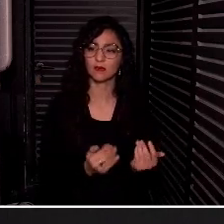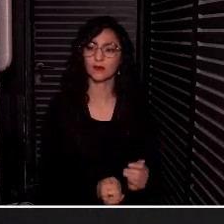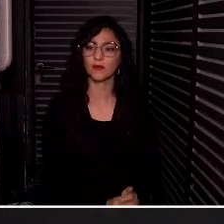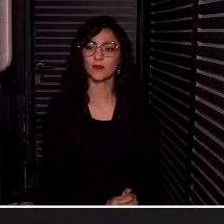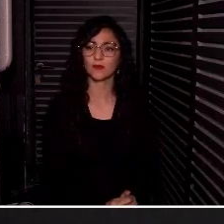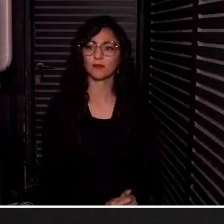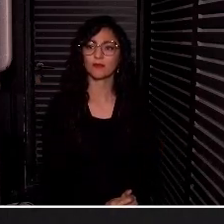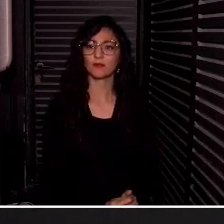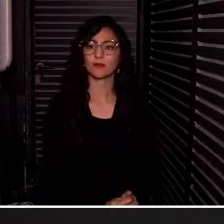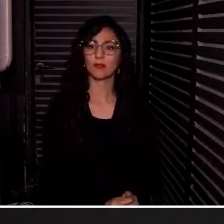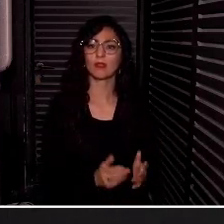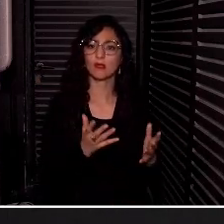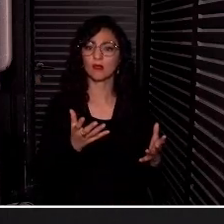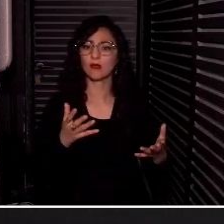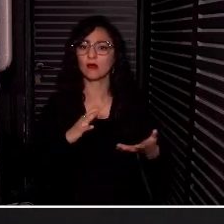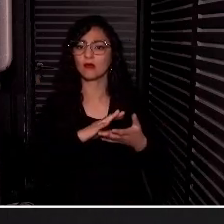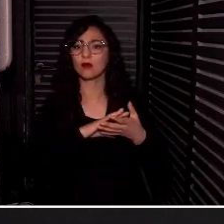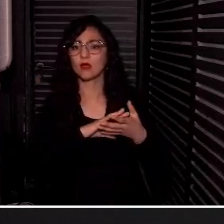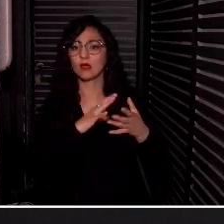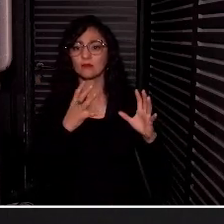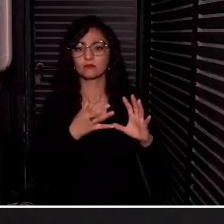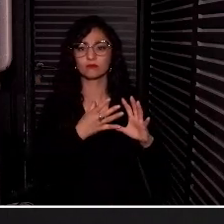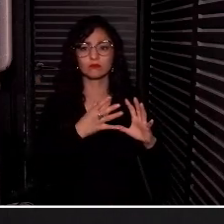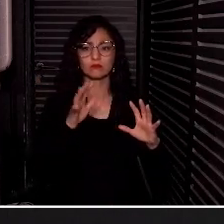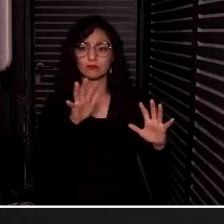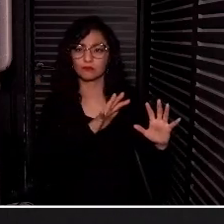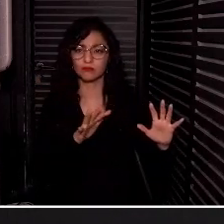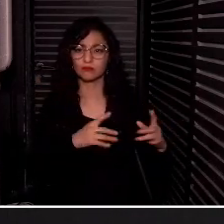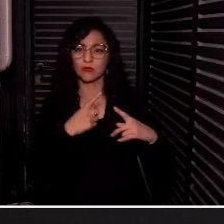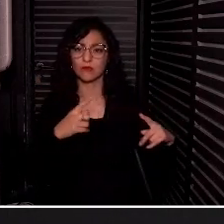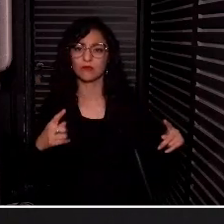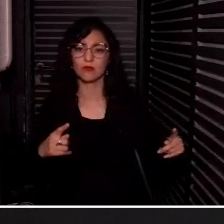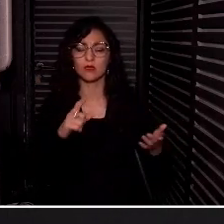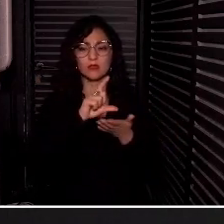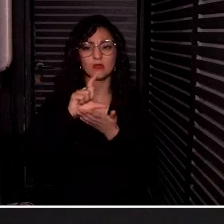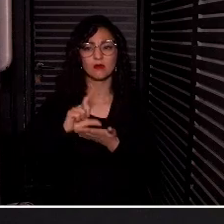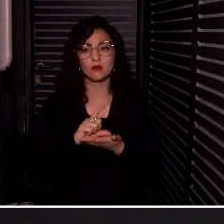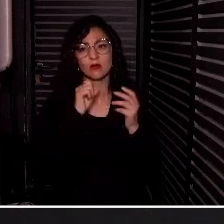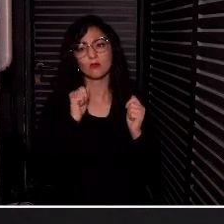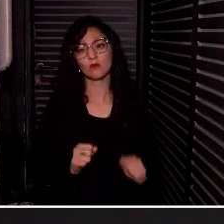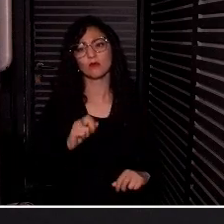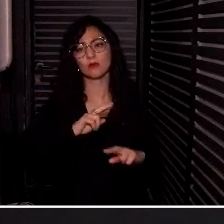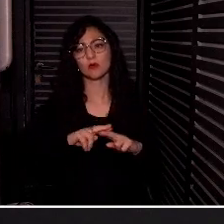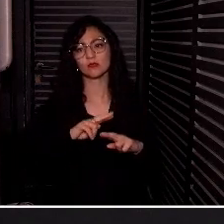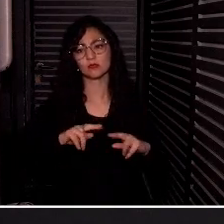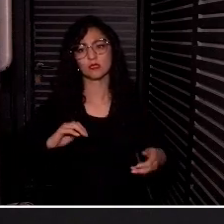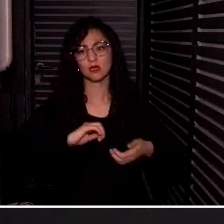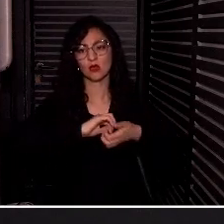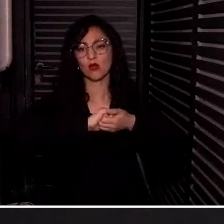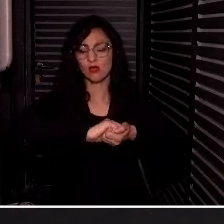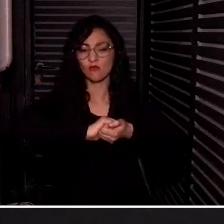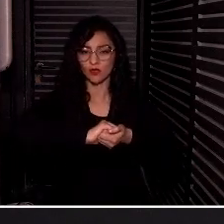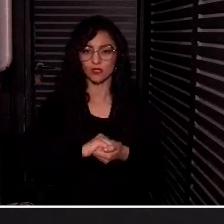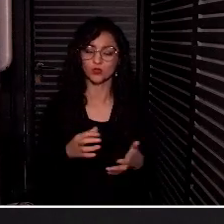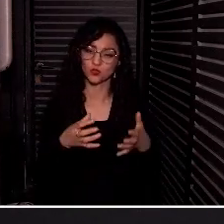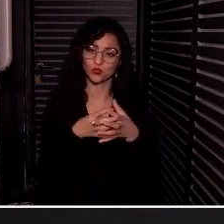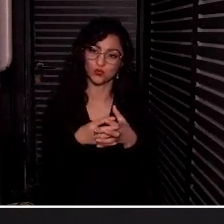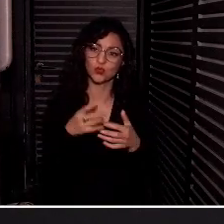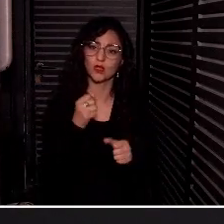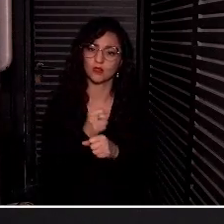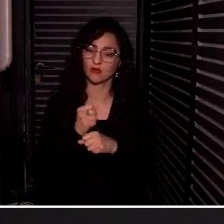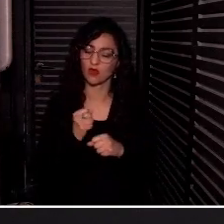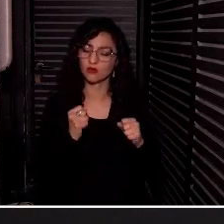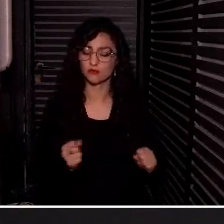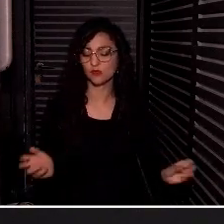barrio está super convulsionado ya entonces red tal es muy poco lo que está pudiendo hacer como colaboración conjunta y yo creo que es es un trabajo que se puede